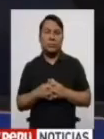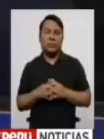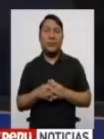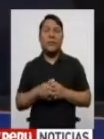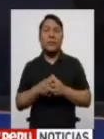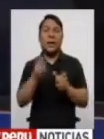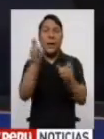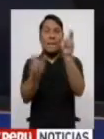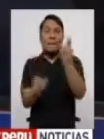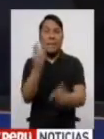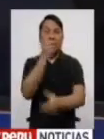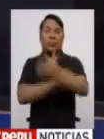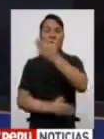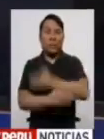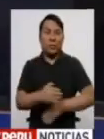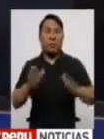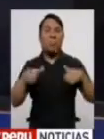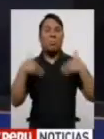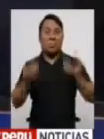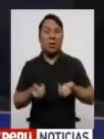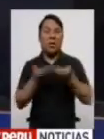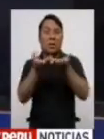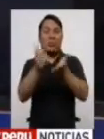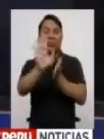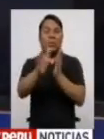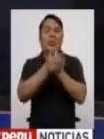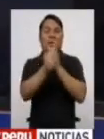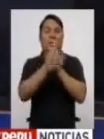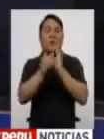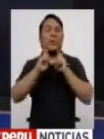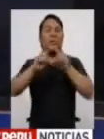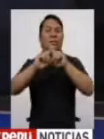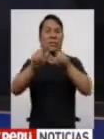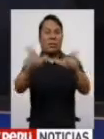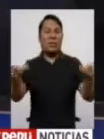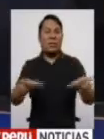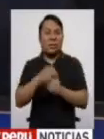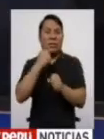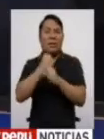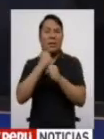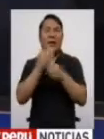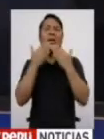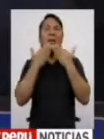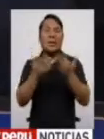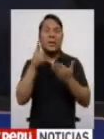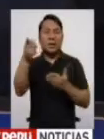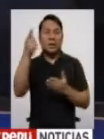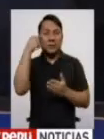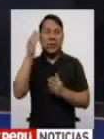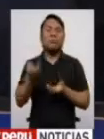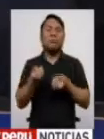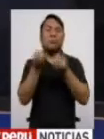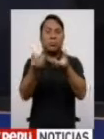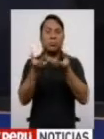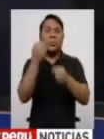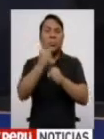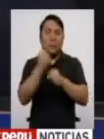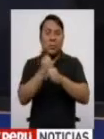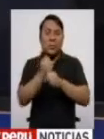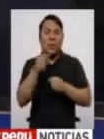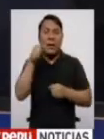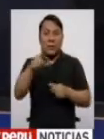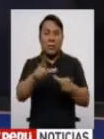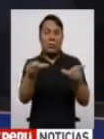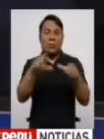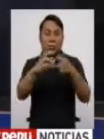Las personas con discapacidad podrán desarrollar sus habilidades en diversas áreas laborales gracias a la promoción del empleo para este sector